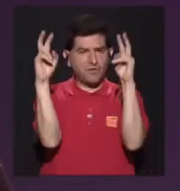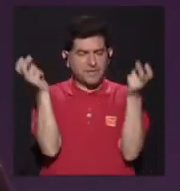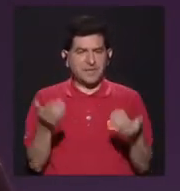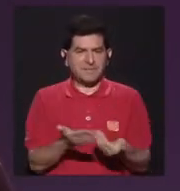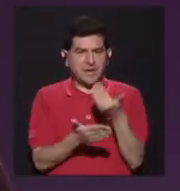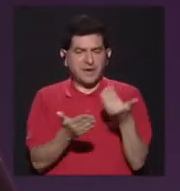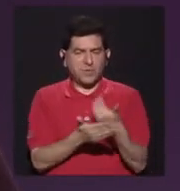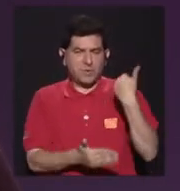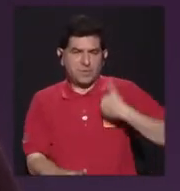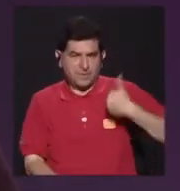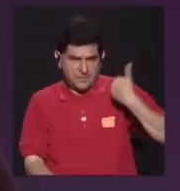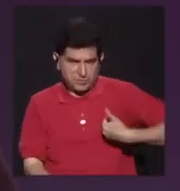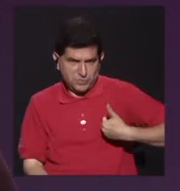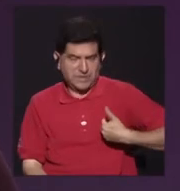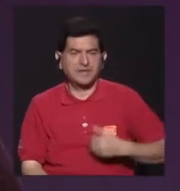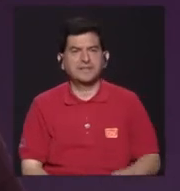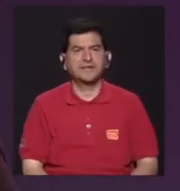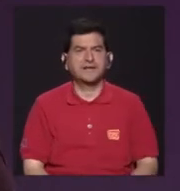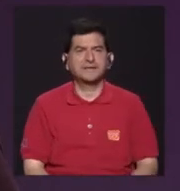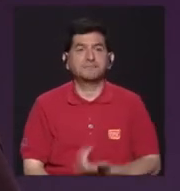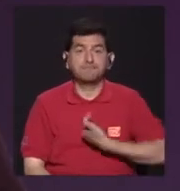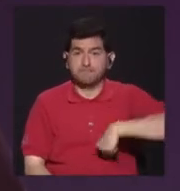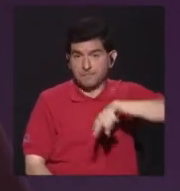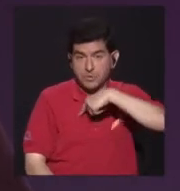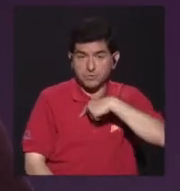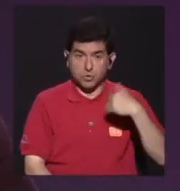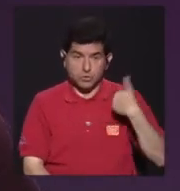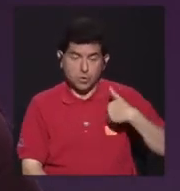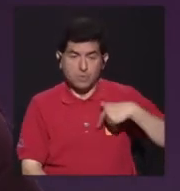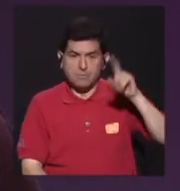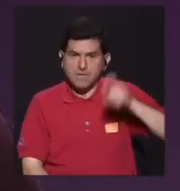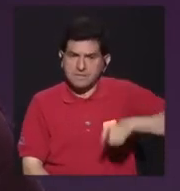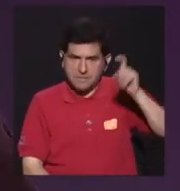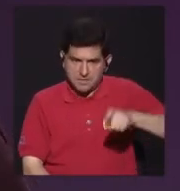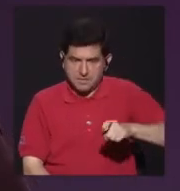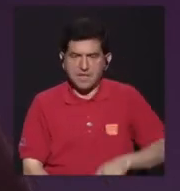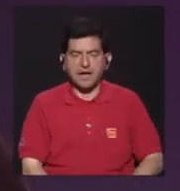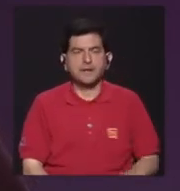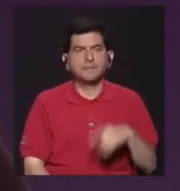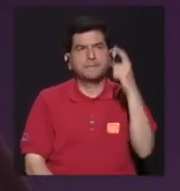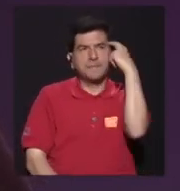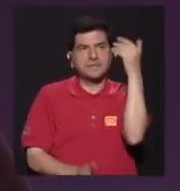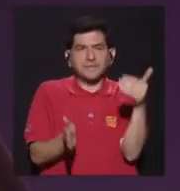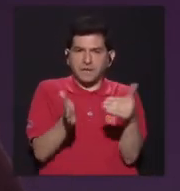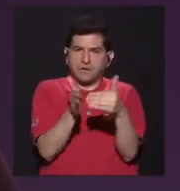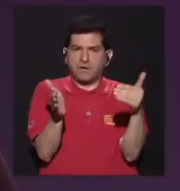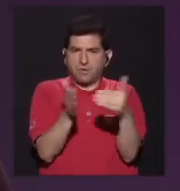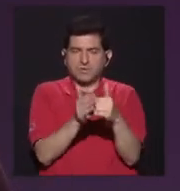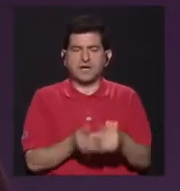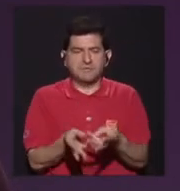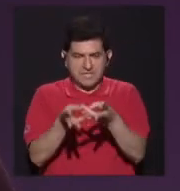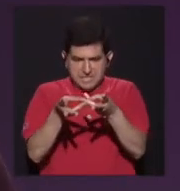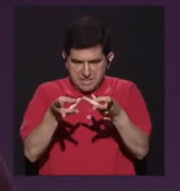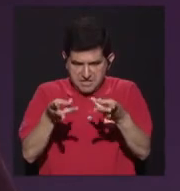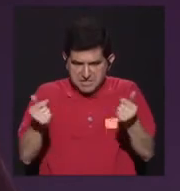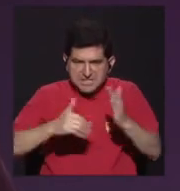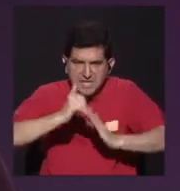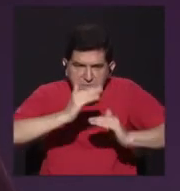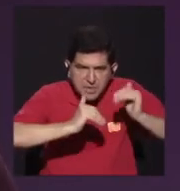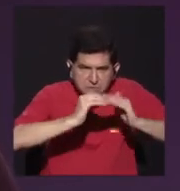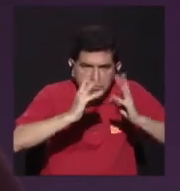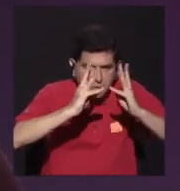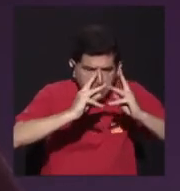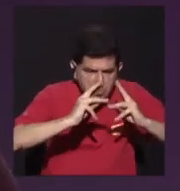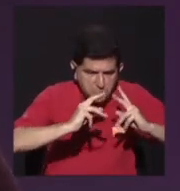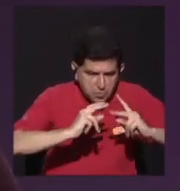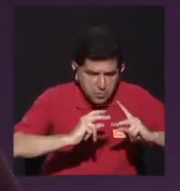nuevas masculinidades, bueno, nosotros como hombres debemos como repensar, deconstruirnos,